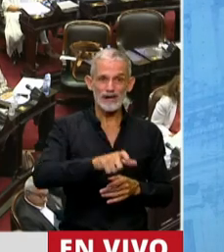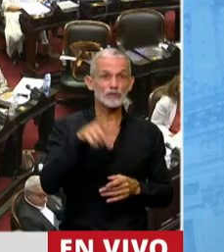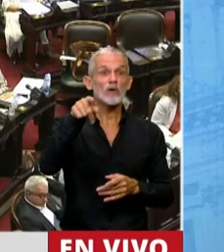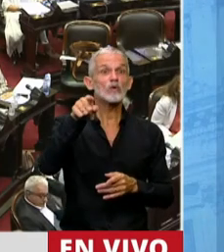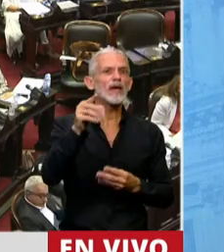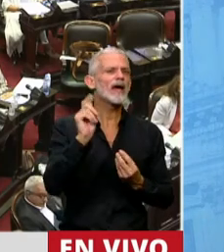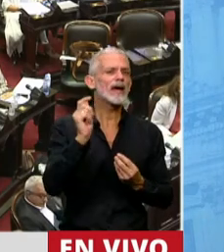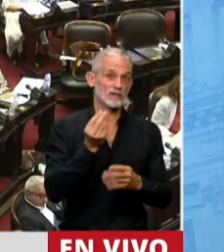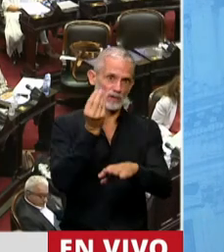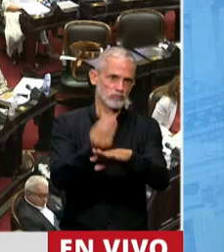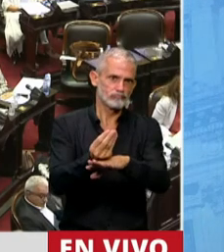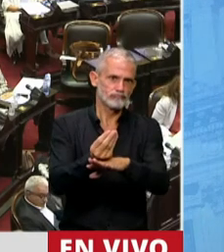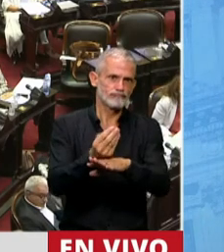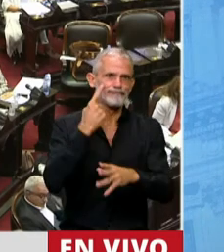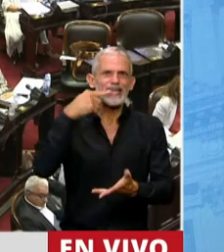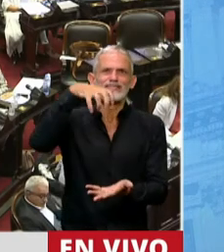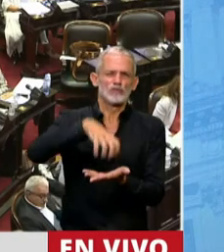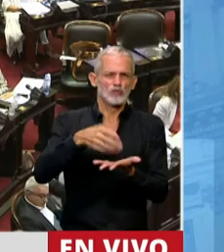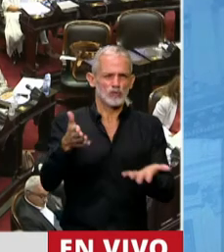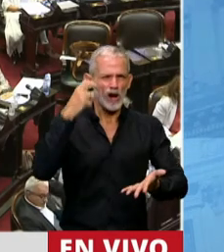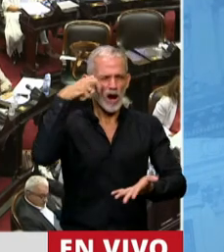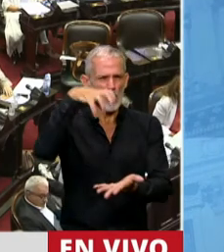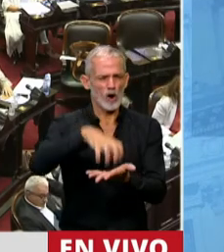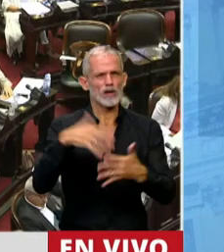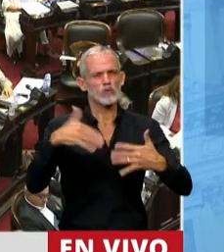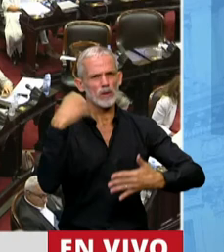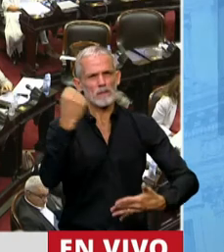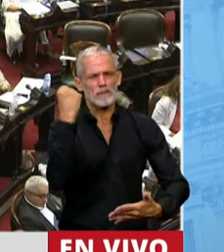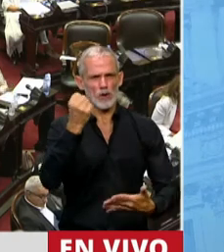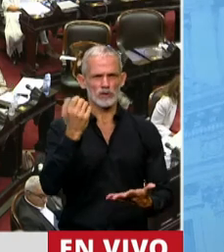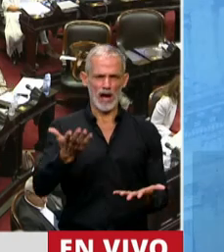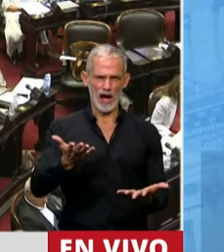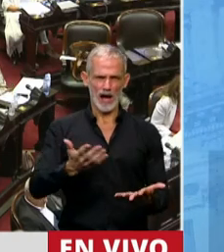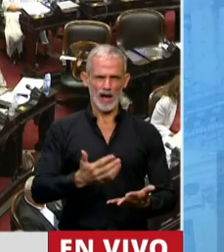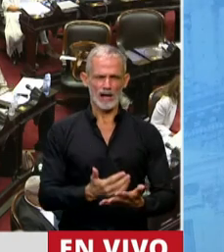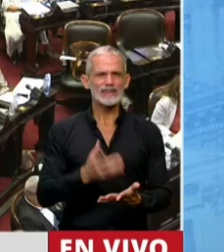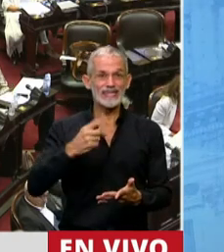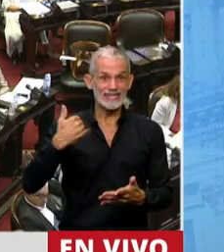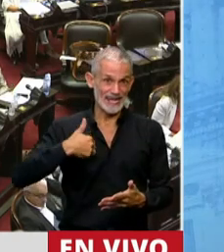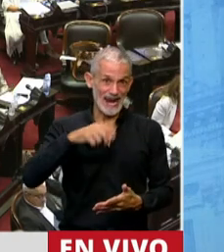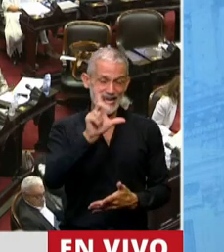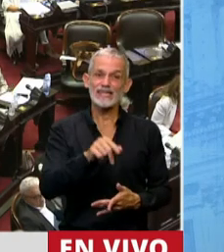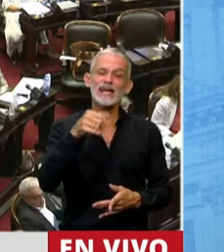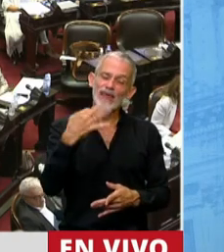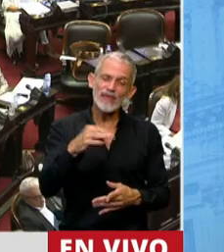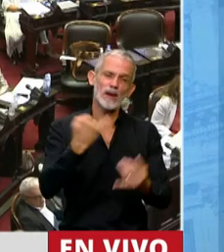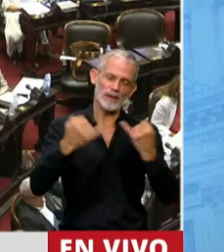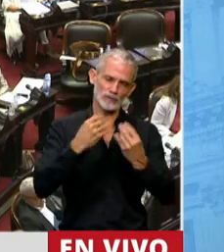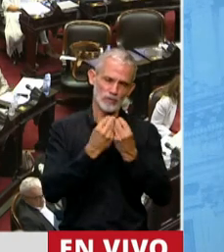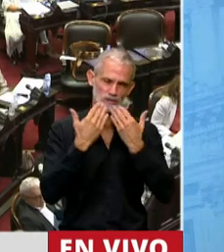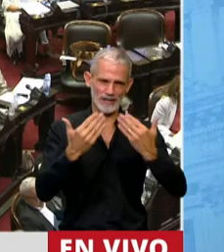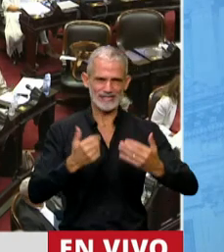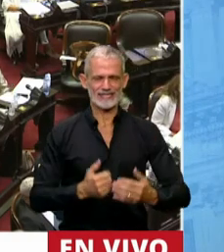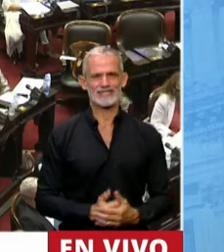ocupa un cargo institucional de importancia total en el país y debe dar esta explicación. Gracias, señor